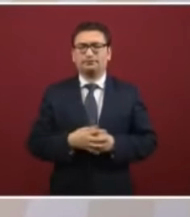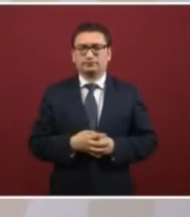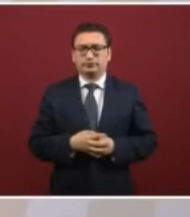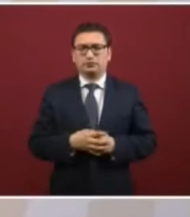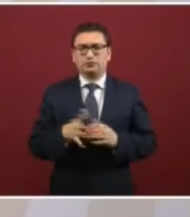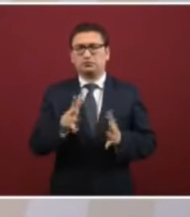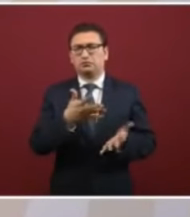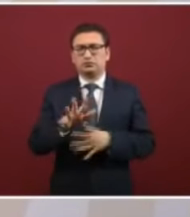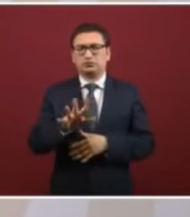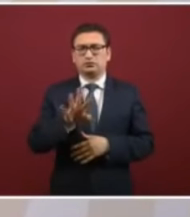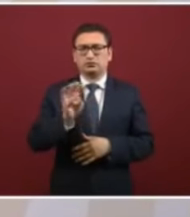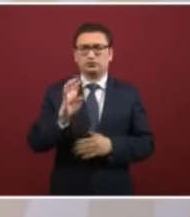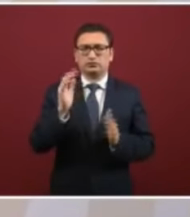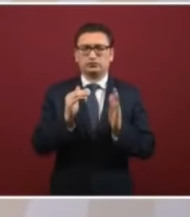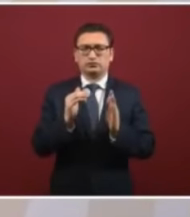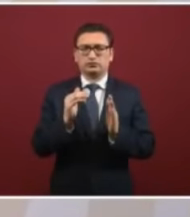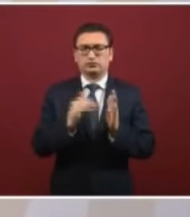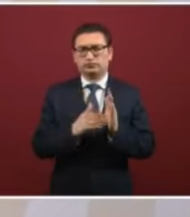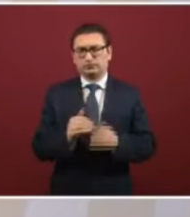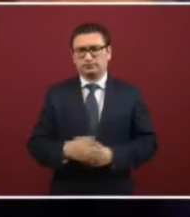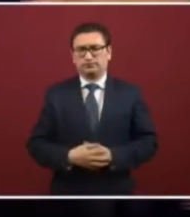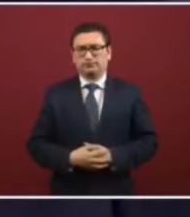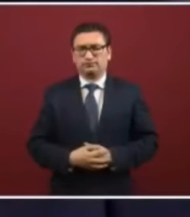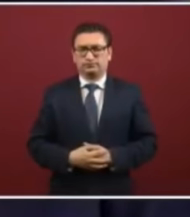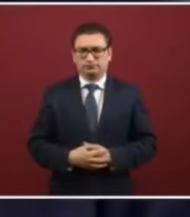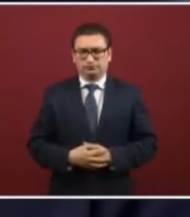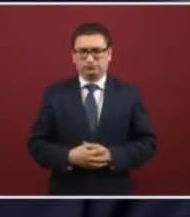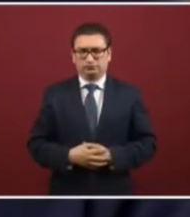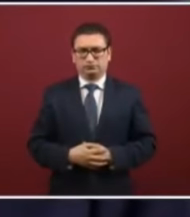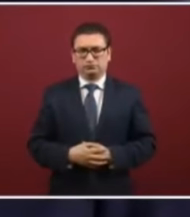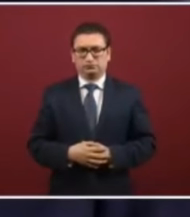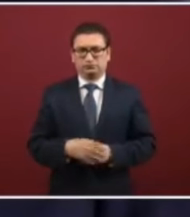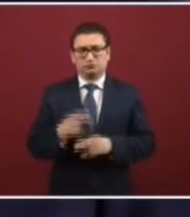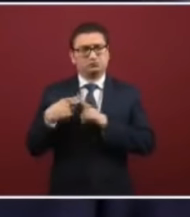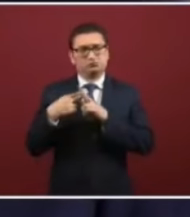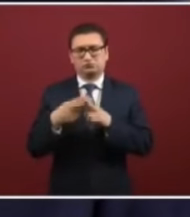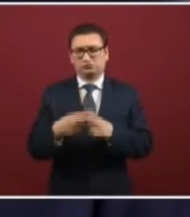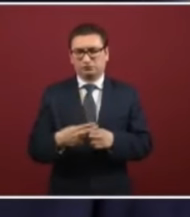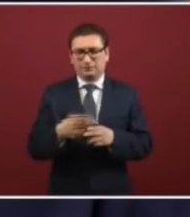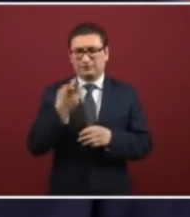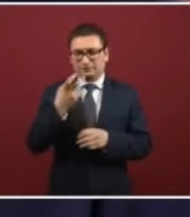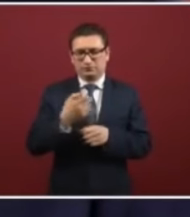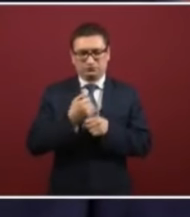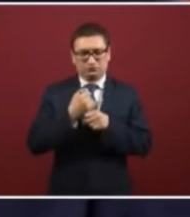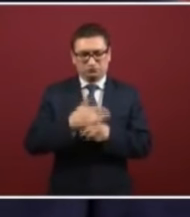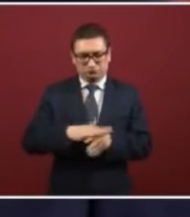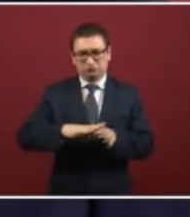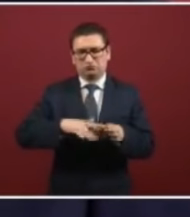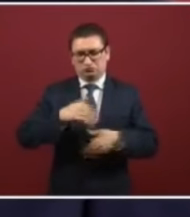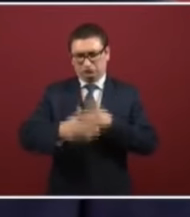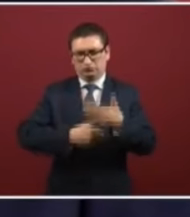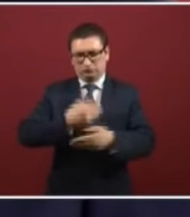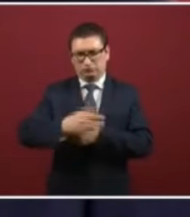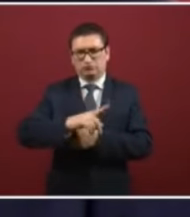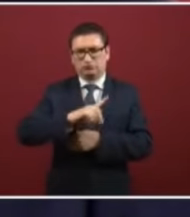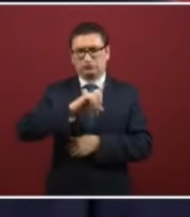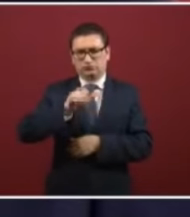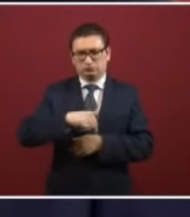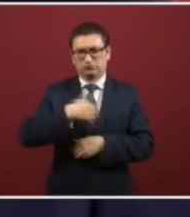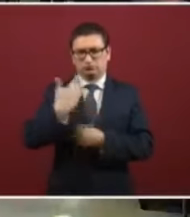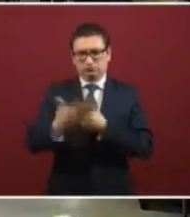como 400,000 al día de hoy. Les vamos a informar la semana próxima.